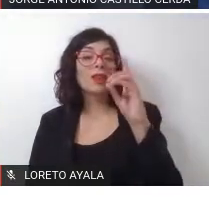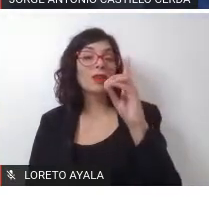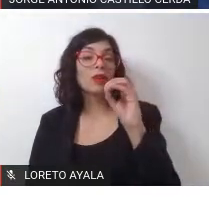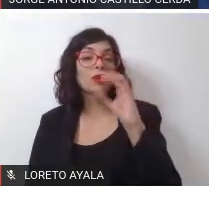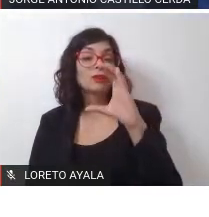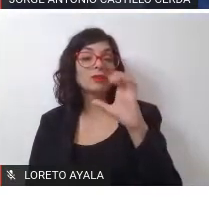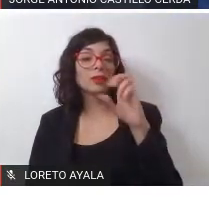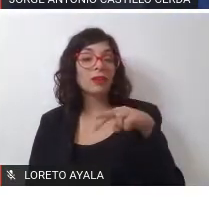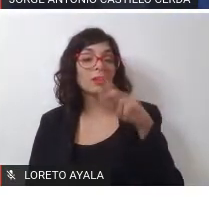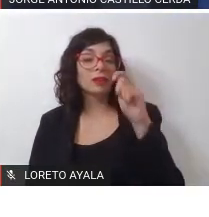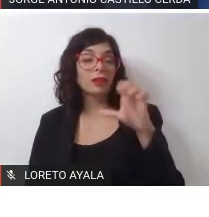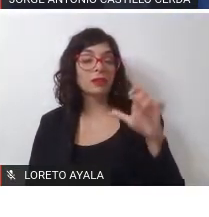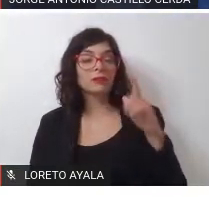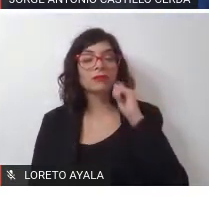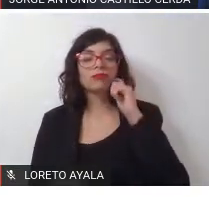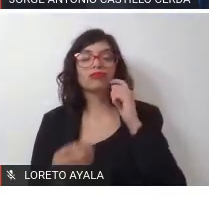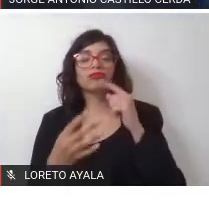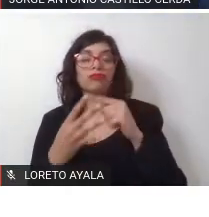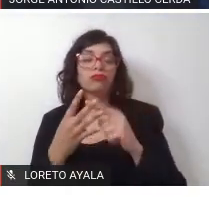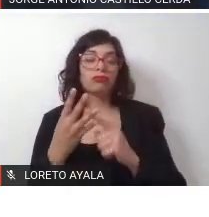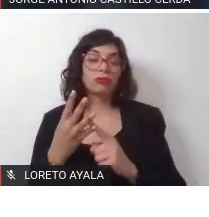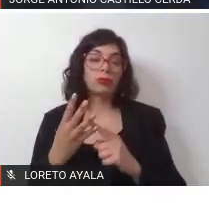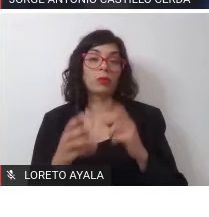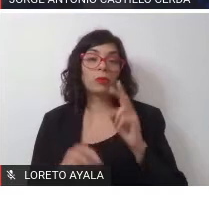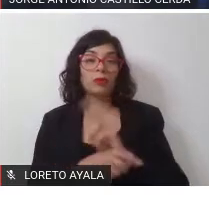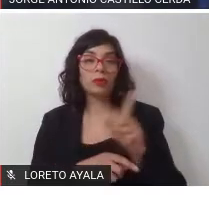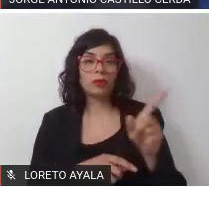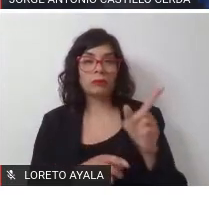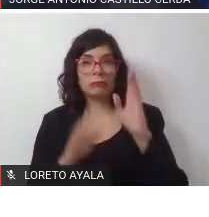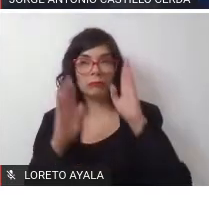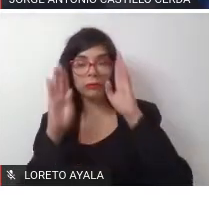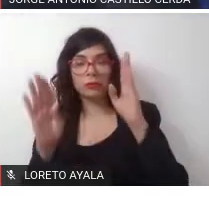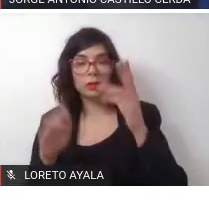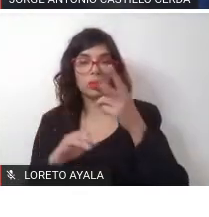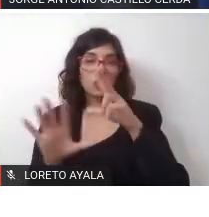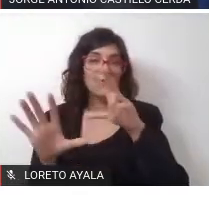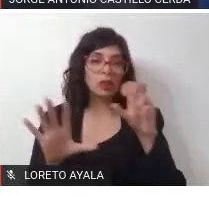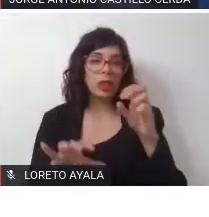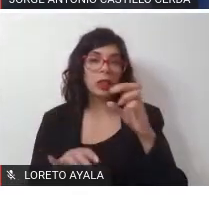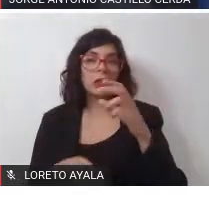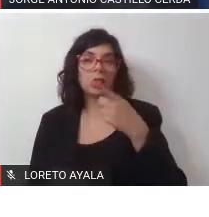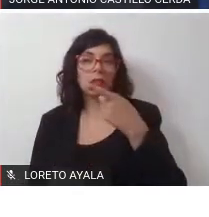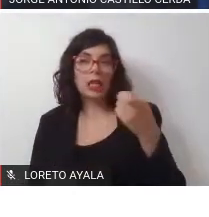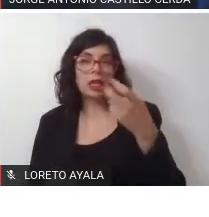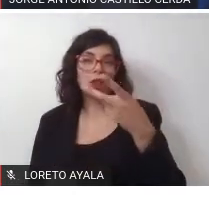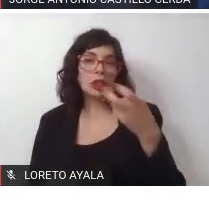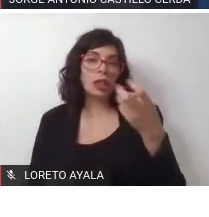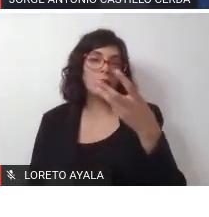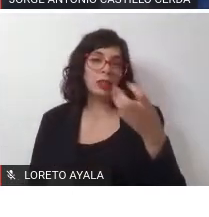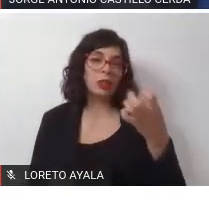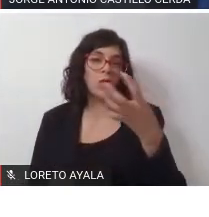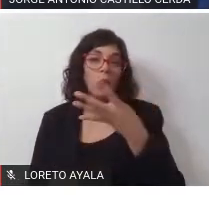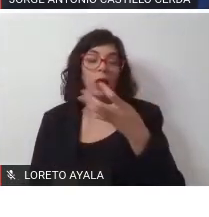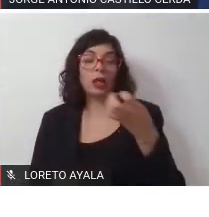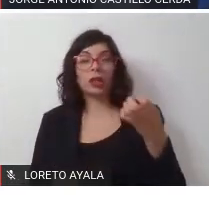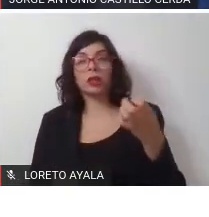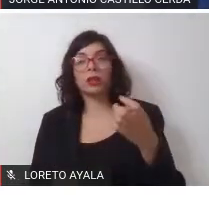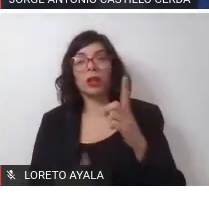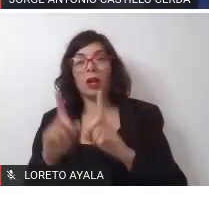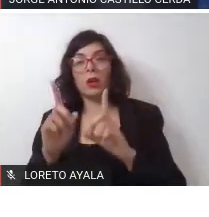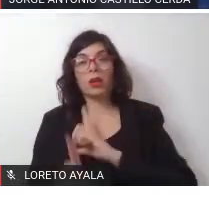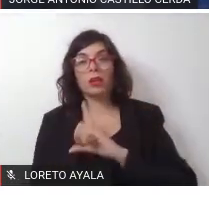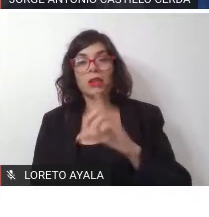rural, que atienden a 80, 100, 200, 300, 400 liceos con 300